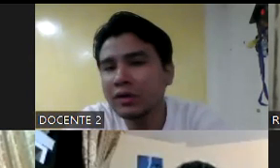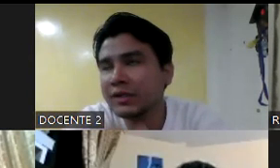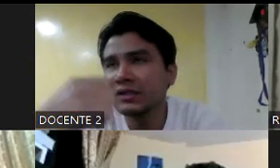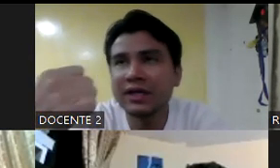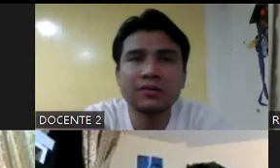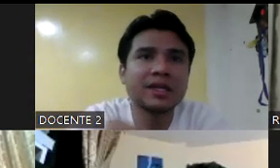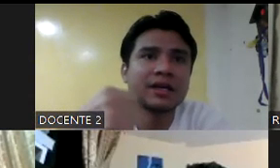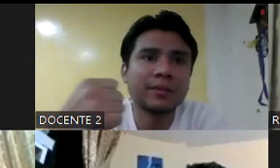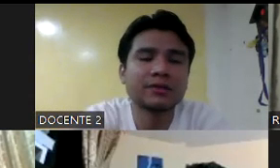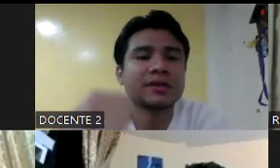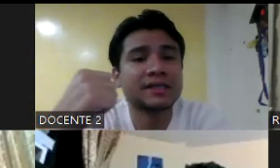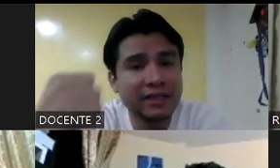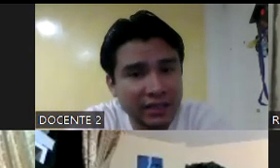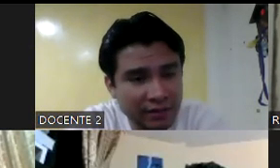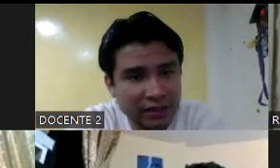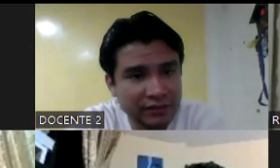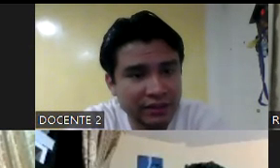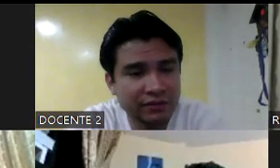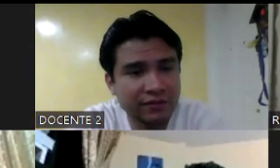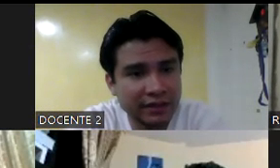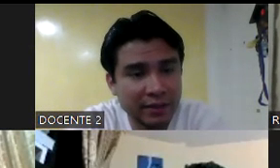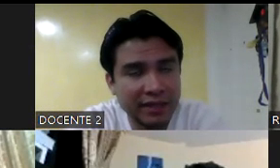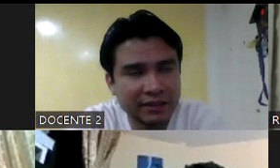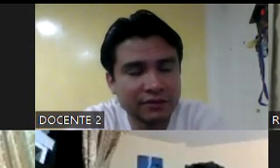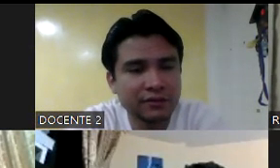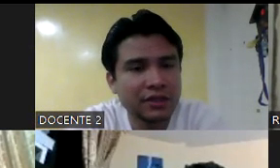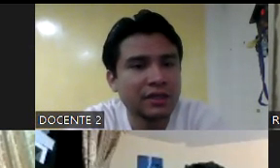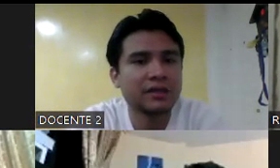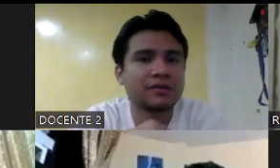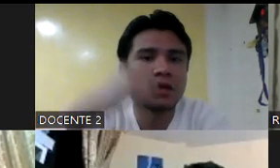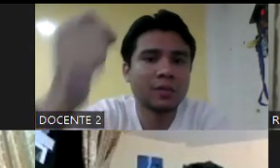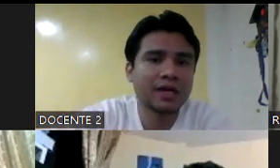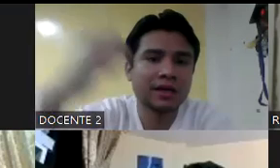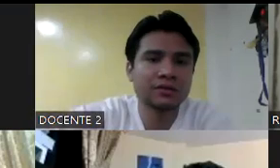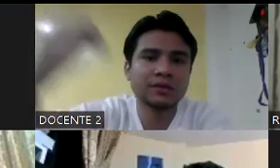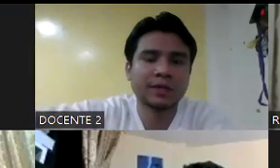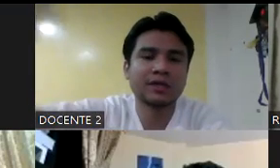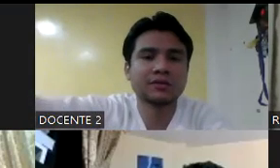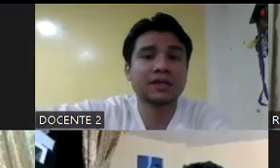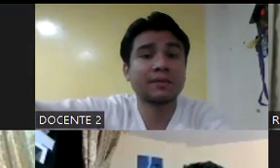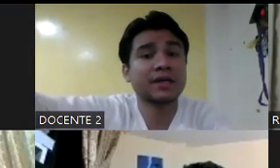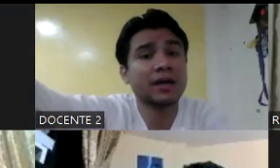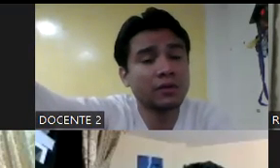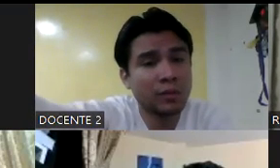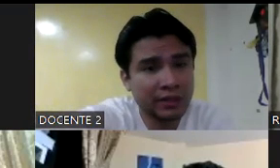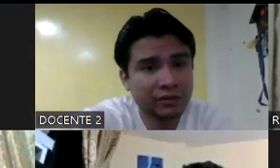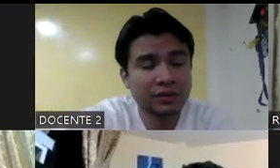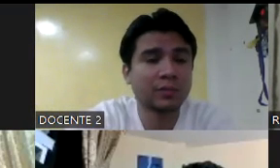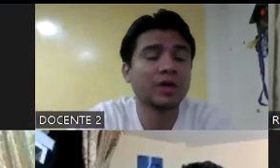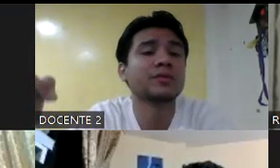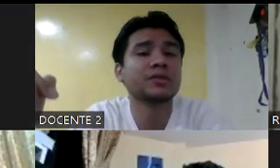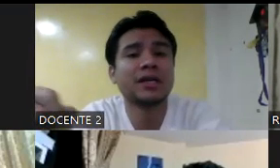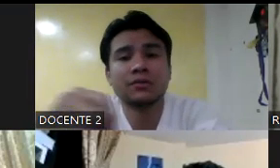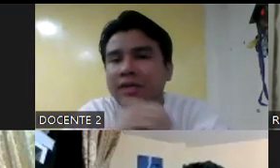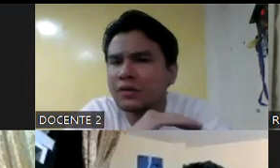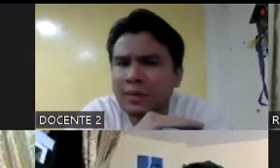no puedo administrar un medicamento que sé que va a causar daño hepático y le estoy dando pequeñas dosis, que va a llegar algún momento donde